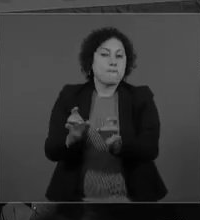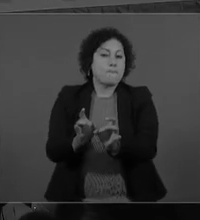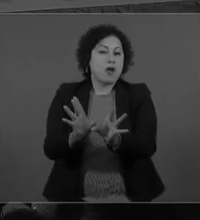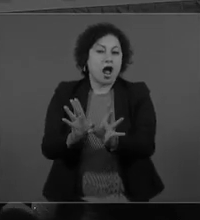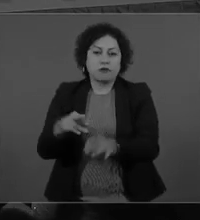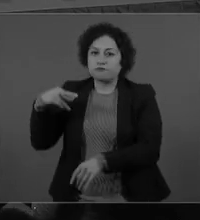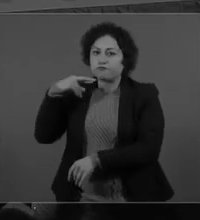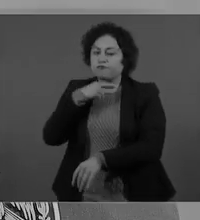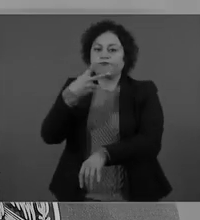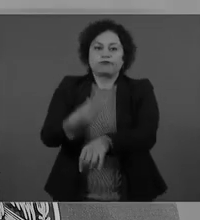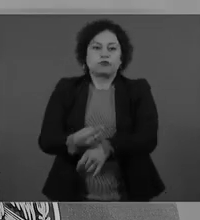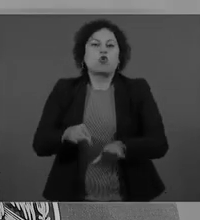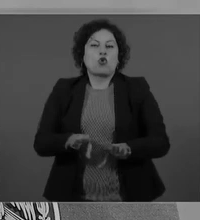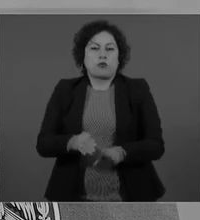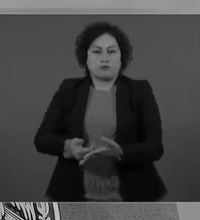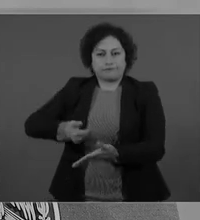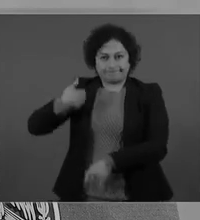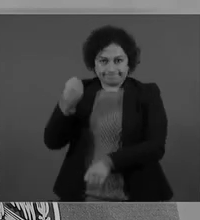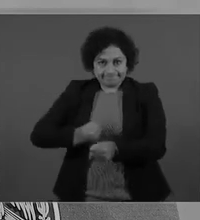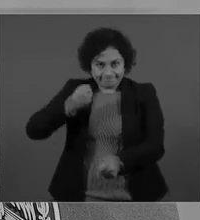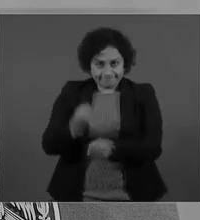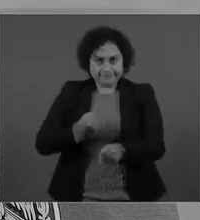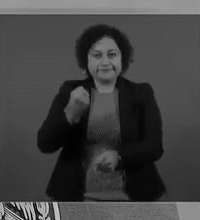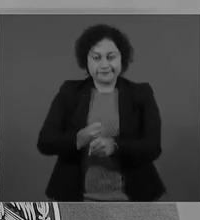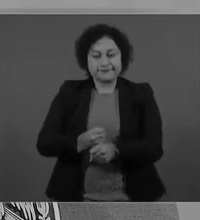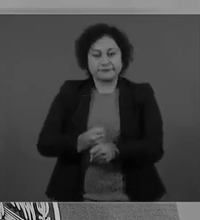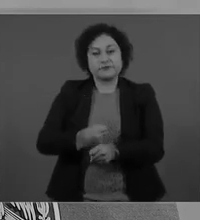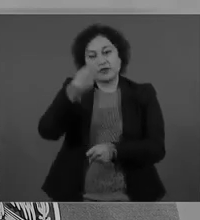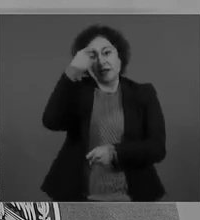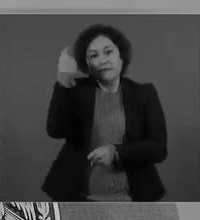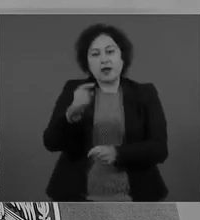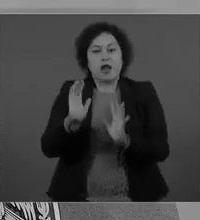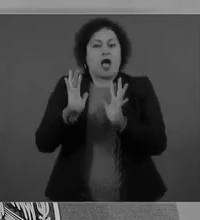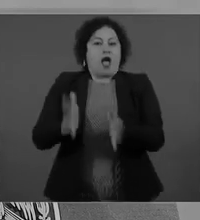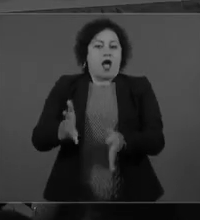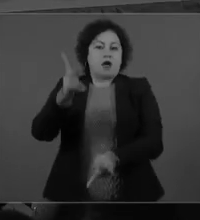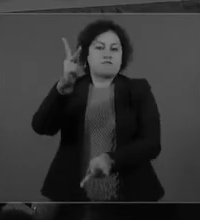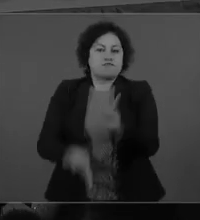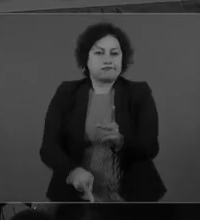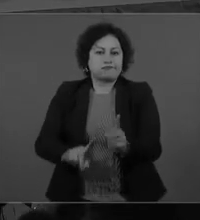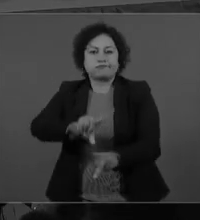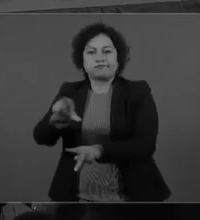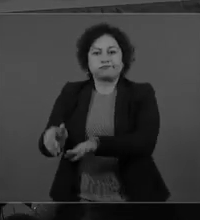instantánea. Y esto es sin afectar en ningún momento la operación de los trenes. La siguiente.